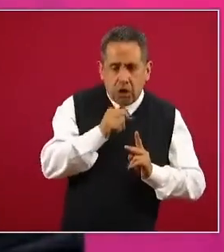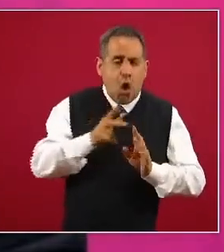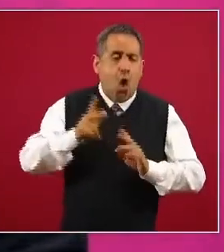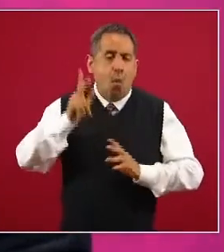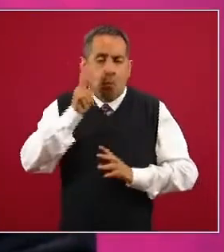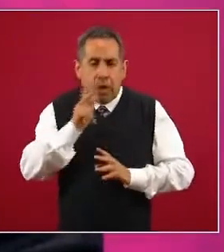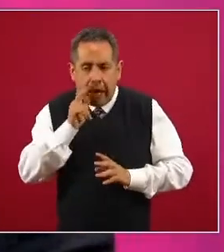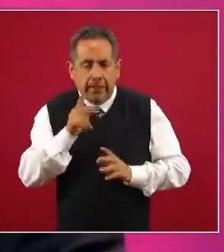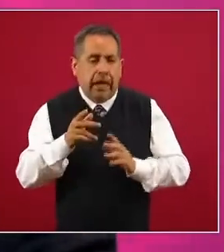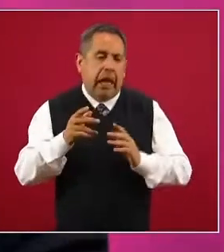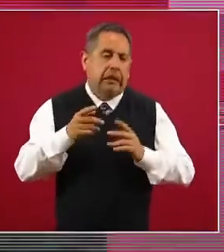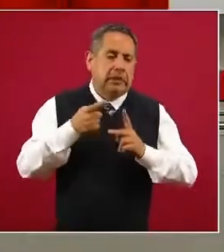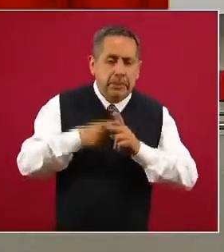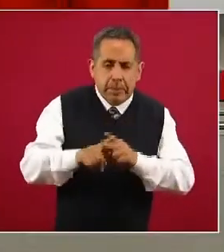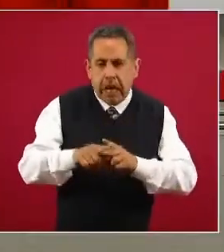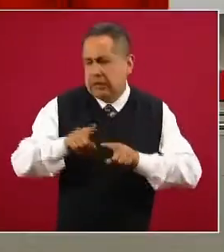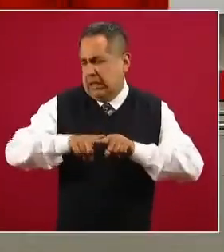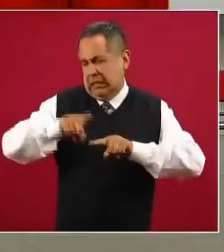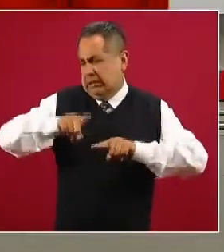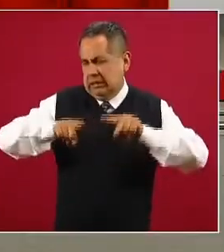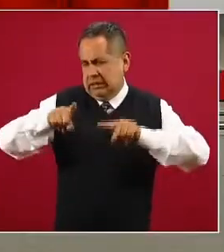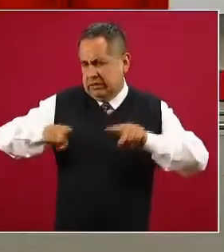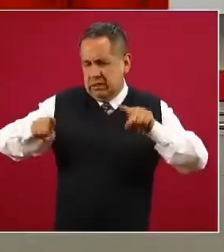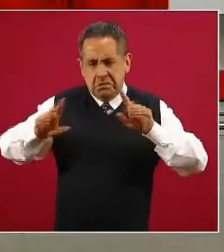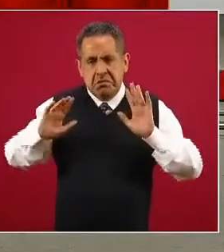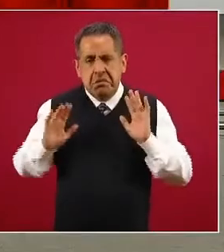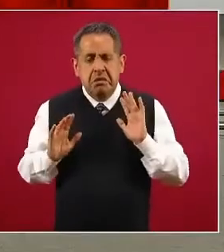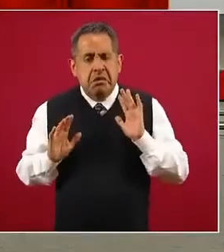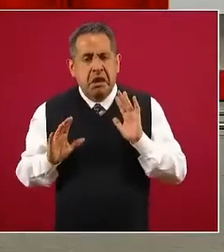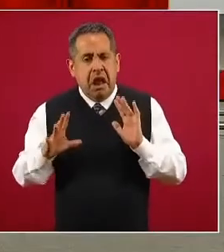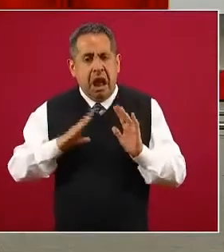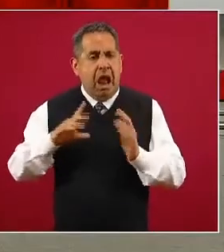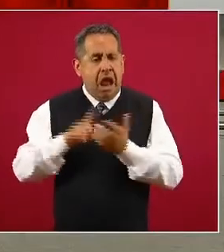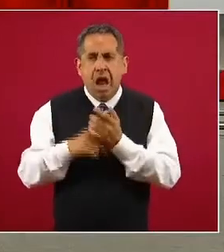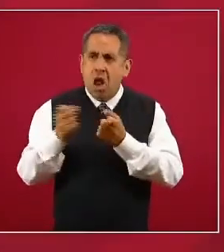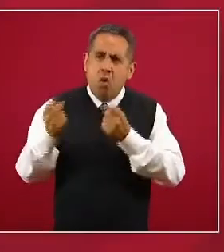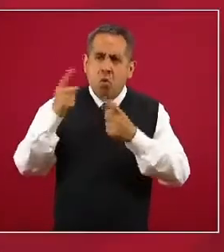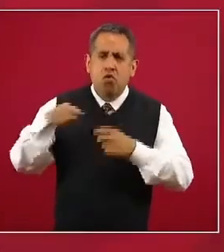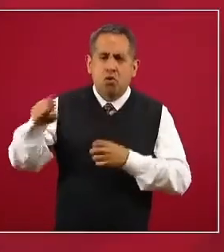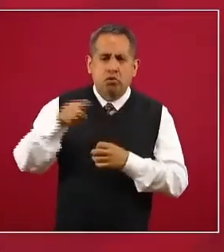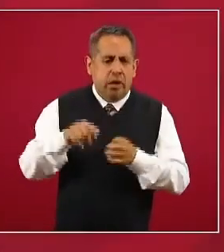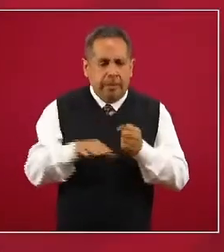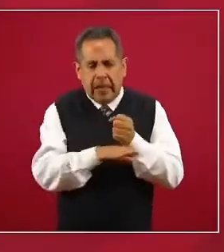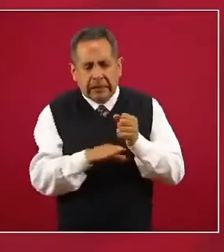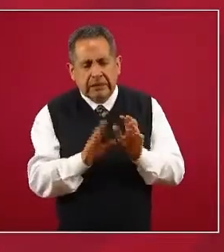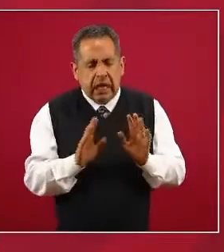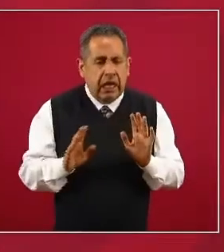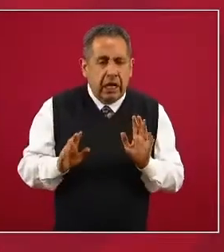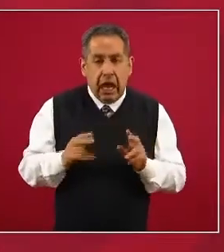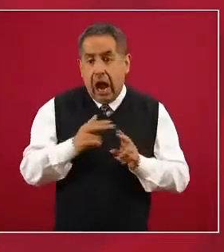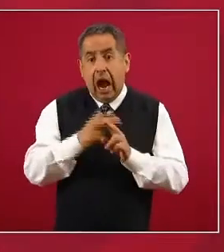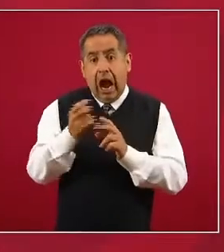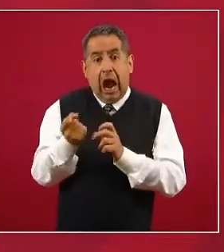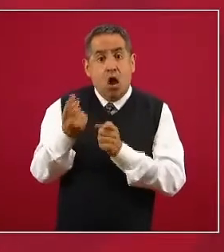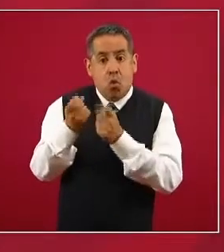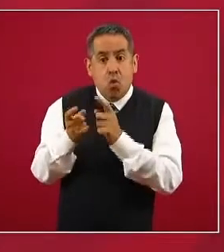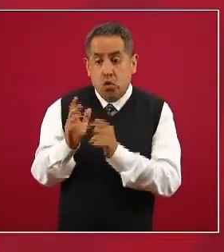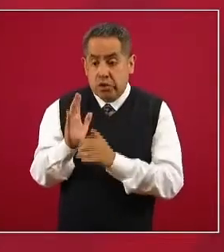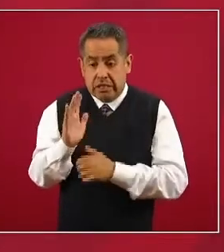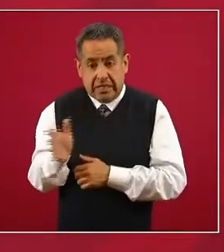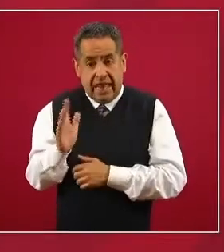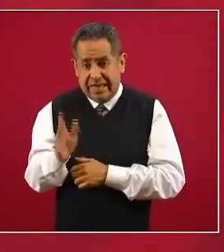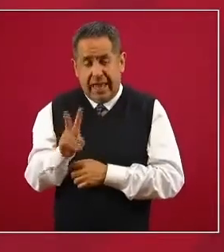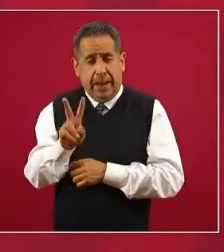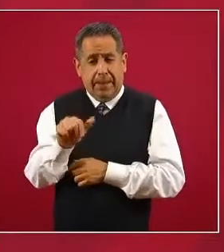de concepto, son solamente experimentos de ciencia básica, hasta las que se encuentran en alguna de